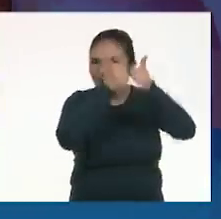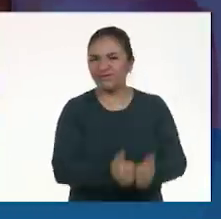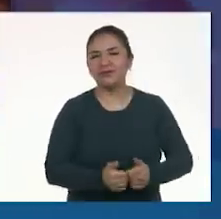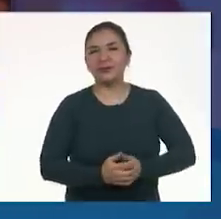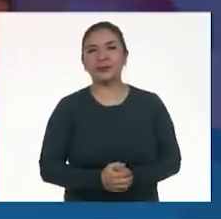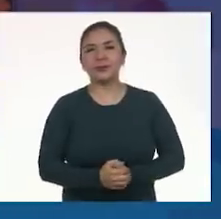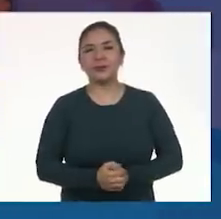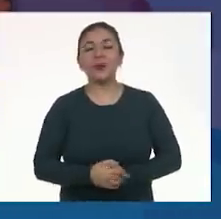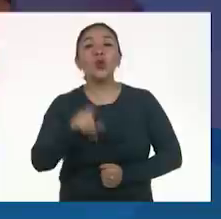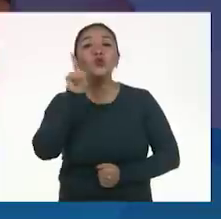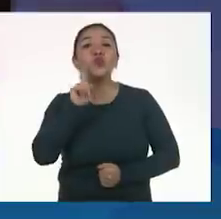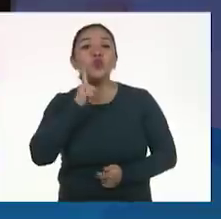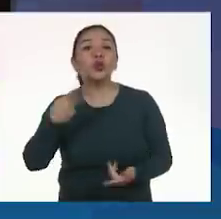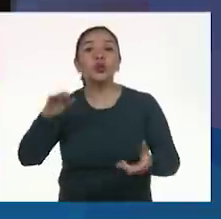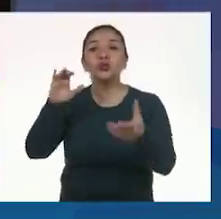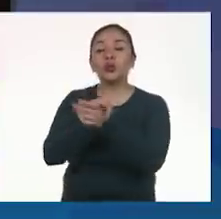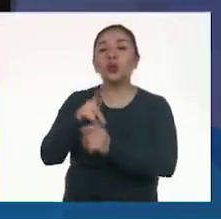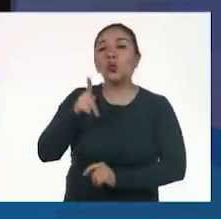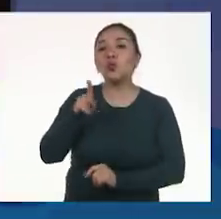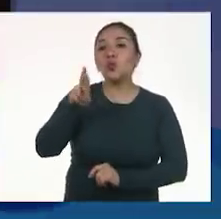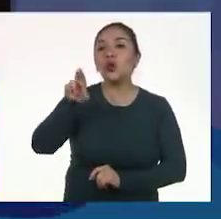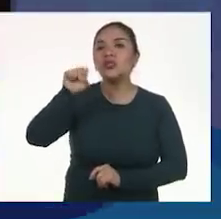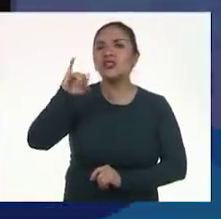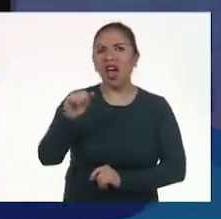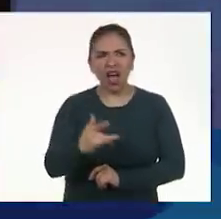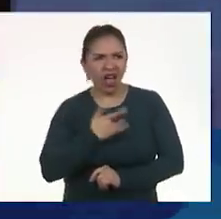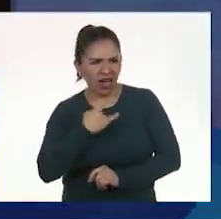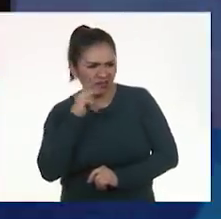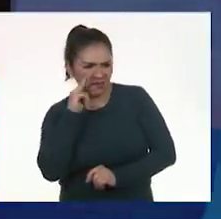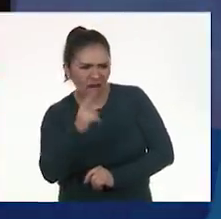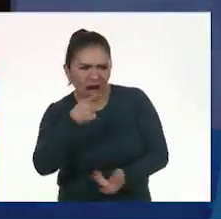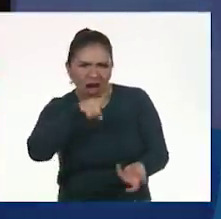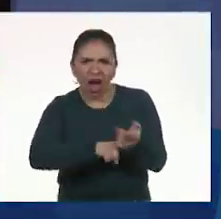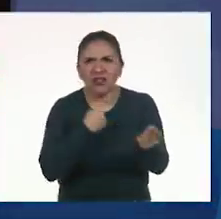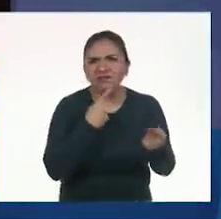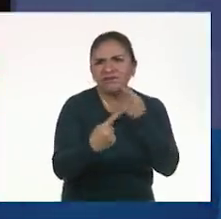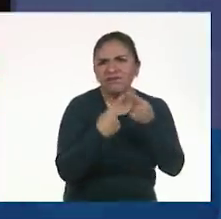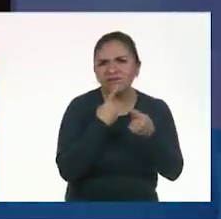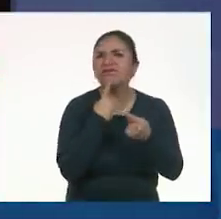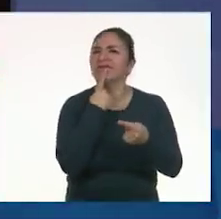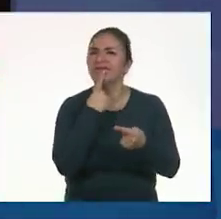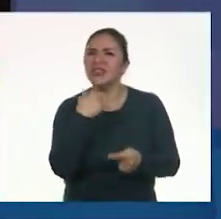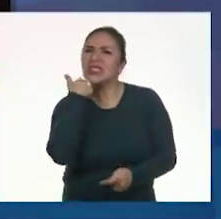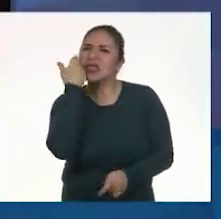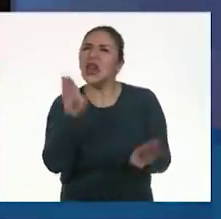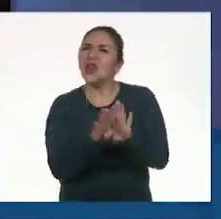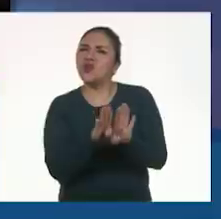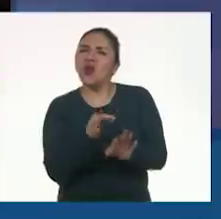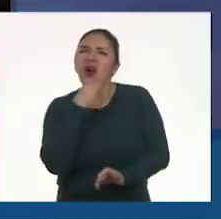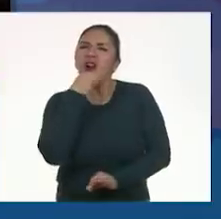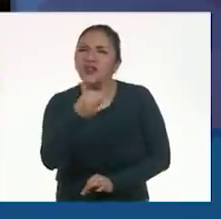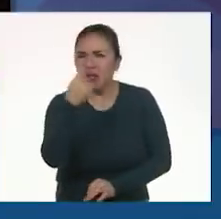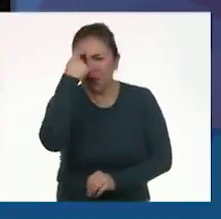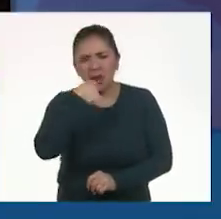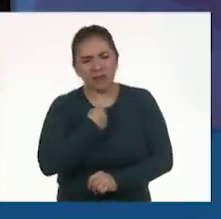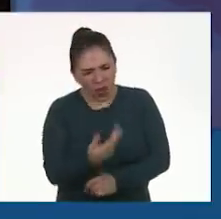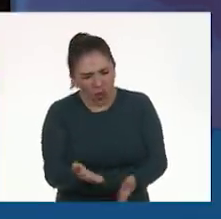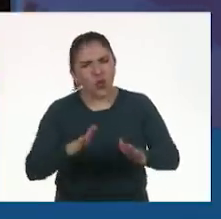Porcia, esposa de Marco Bruto, sospecha del complot y se inflige una herida para convencerlo de que confíe en